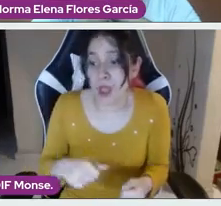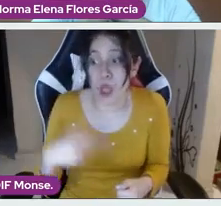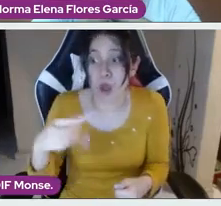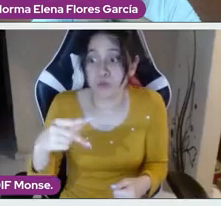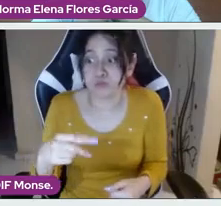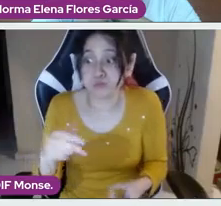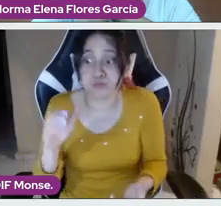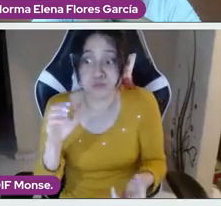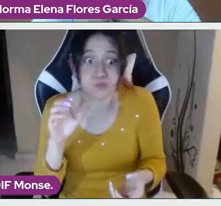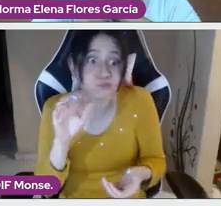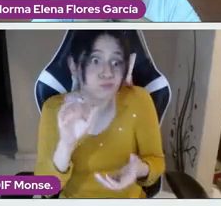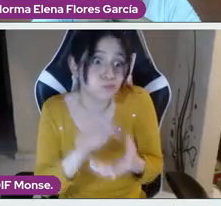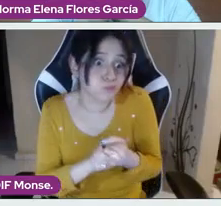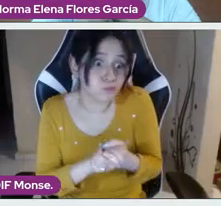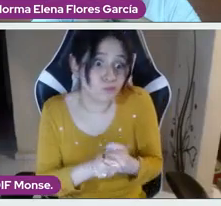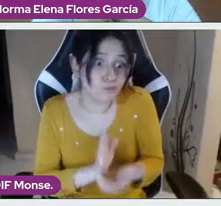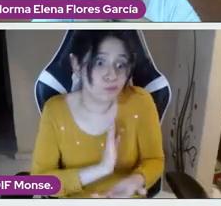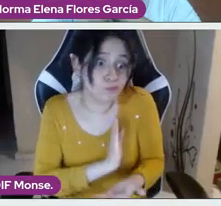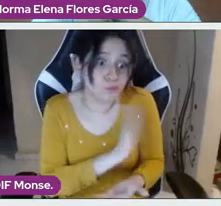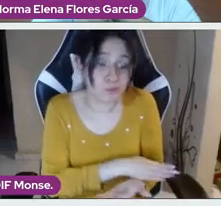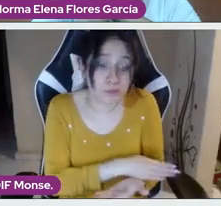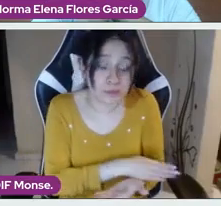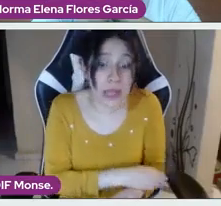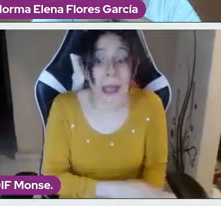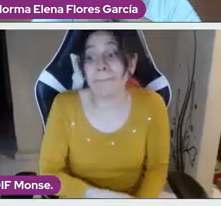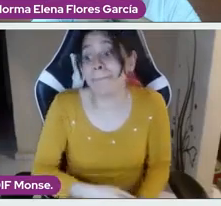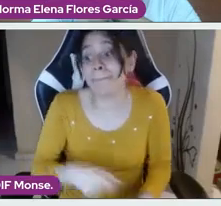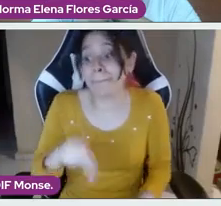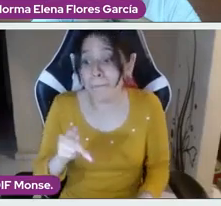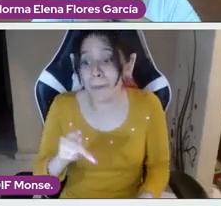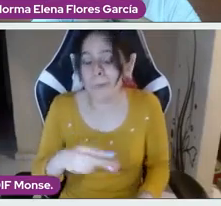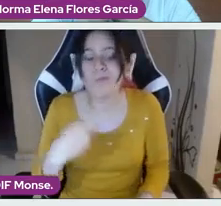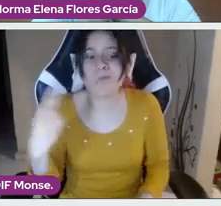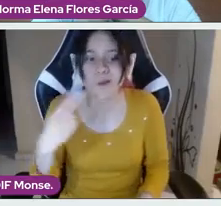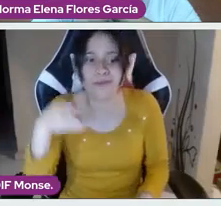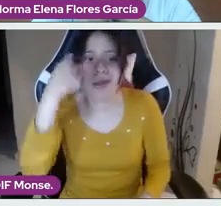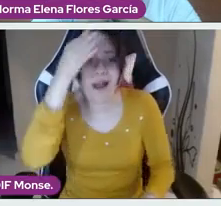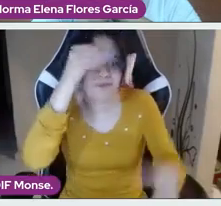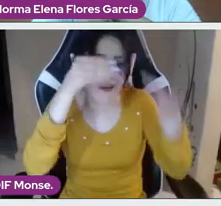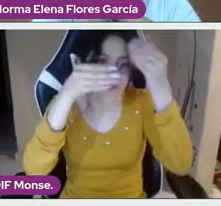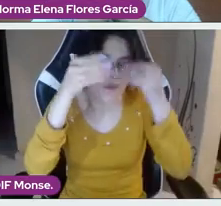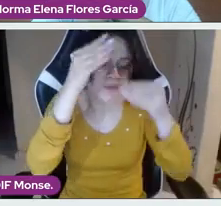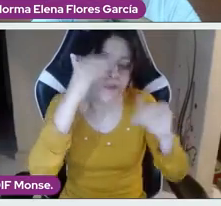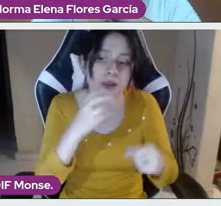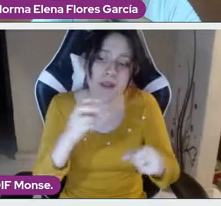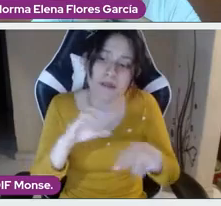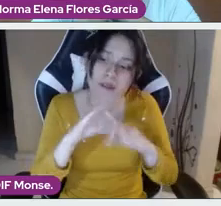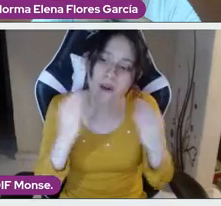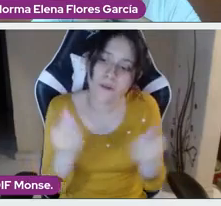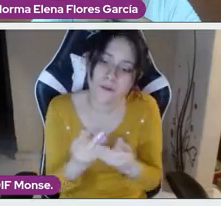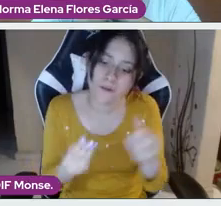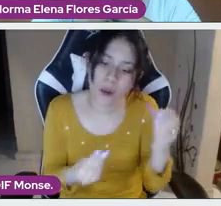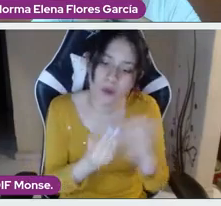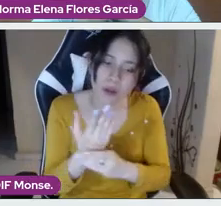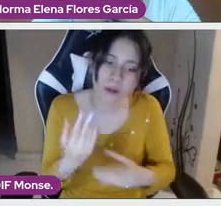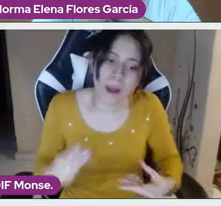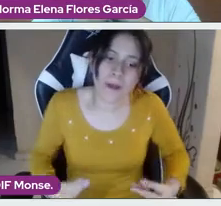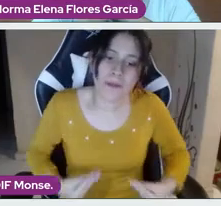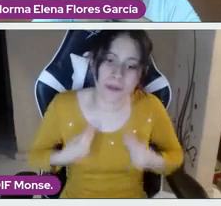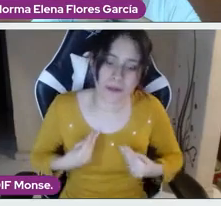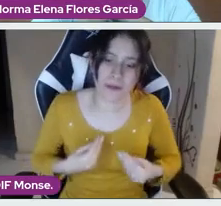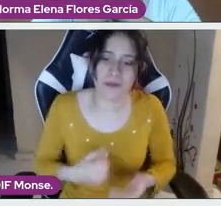ello. La resiliencia es la base pues de muchas de las cosas y ahorita hablando de familias